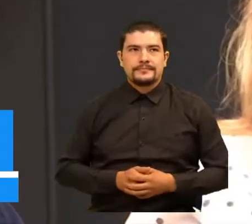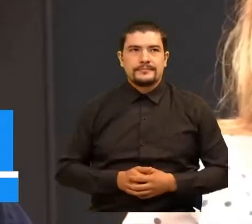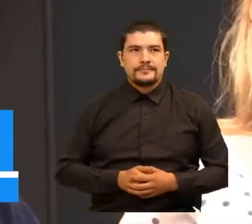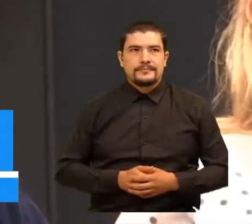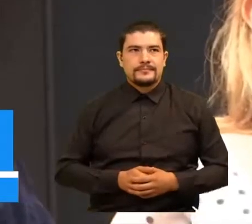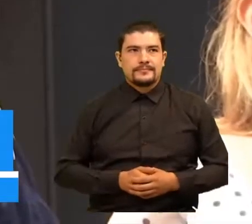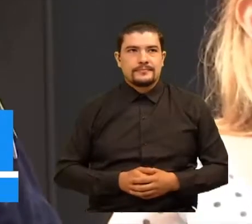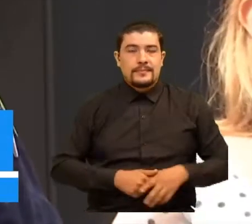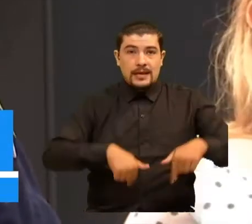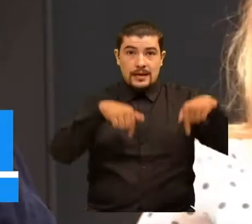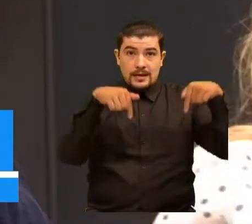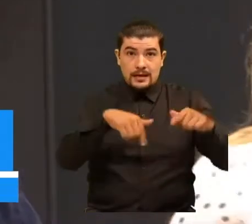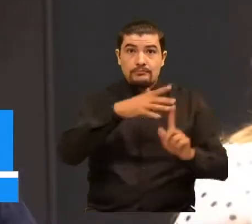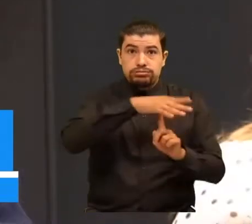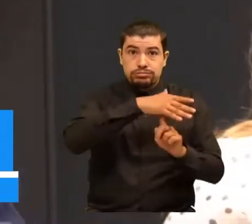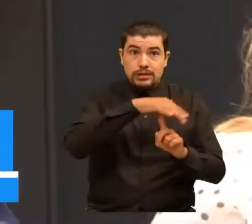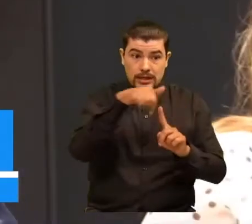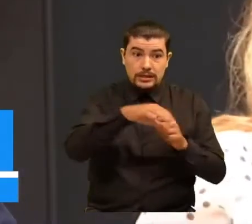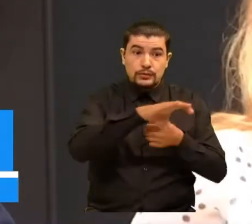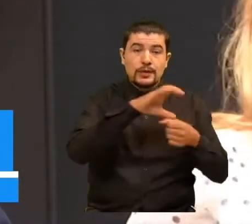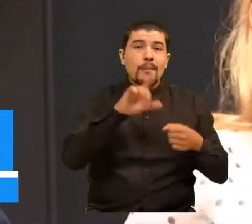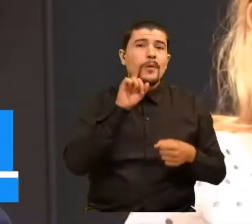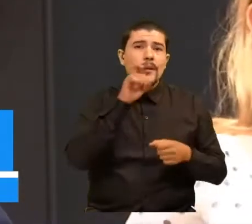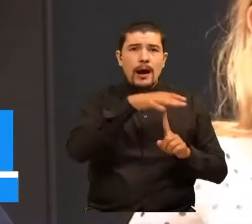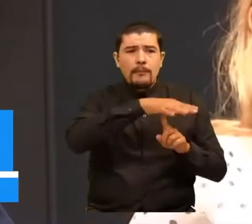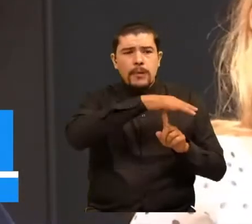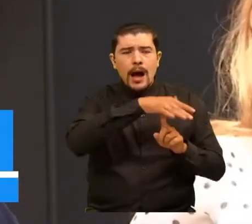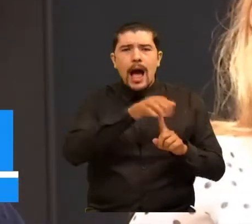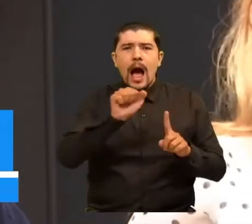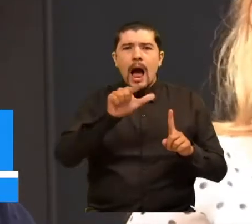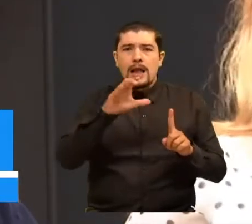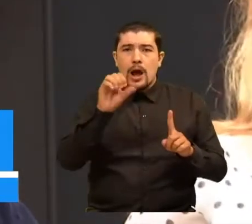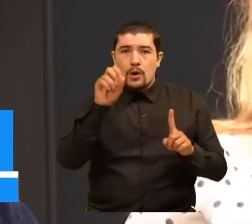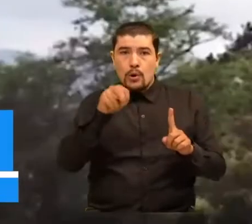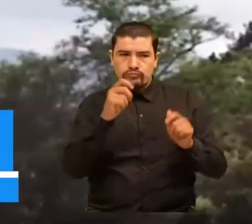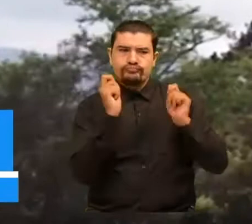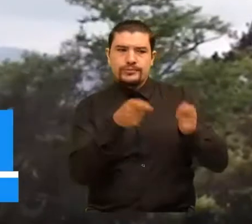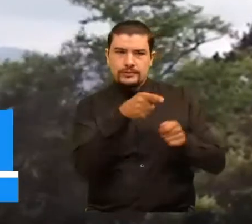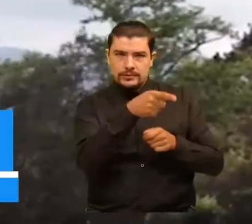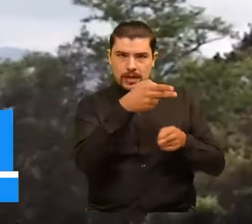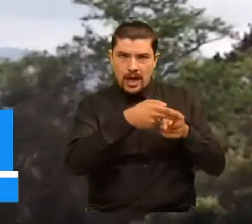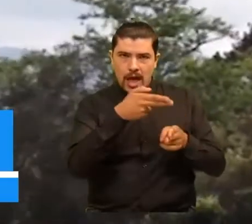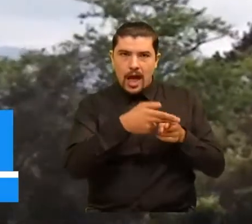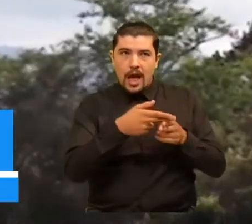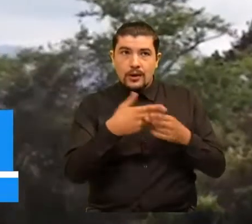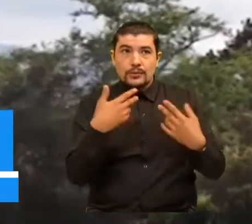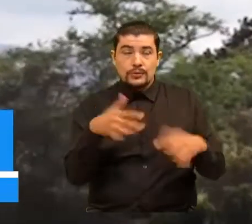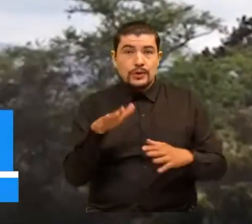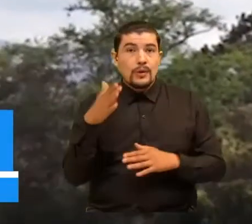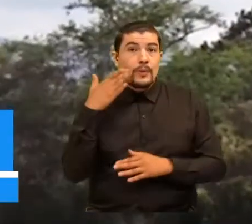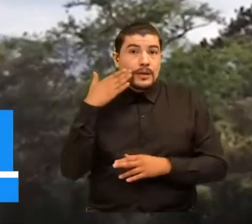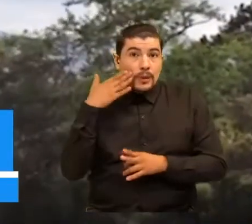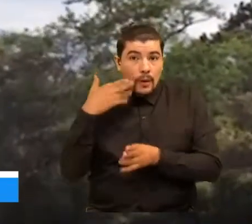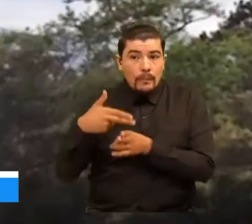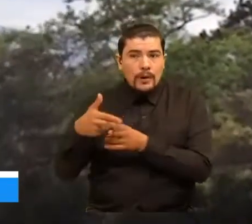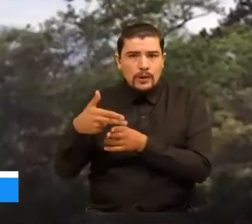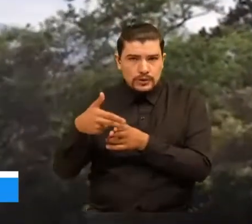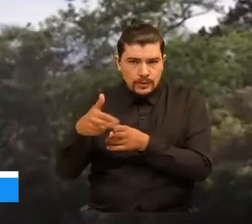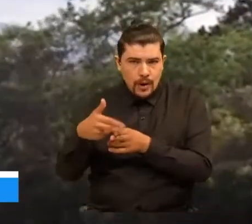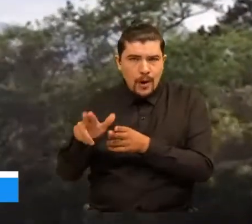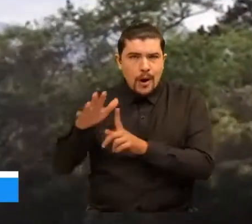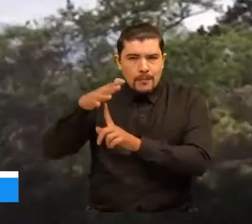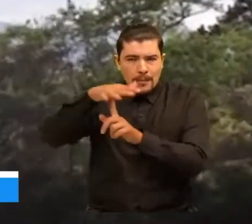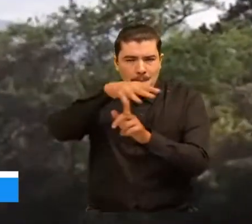la Patrulla Halcón. Es un cuadrante aéreo que a partir del momento estaría disponible para hacer este tipo